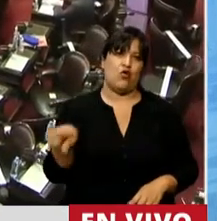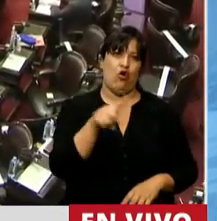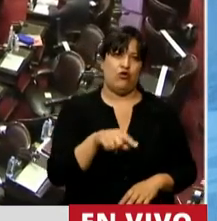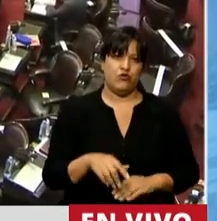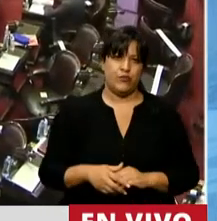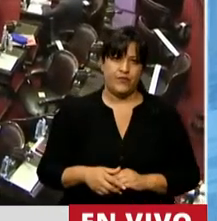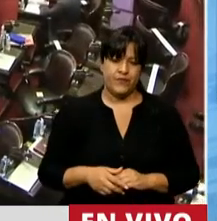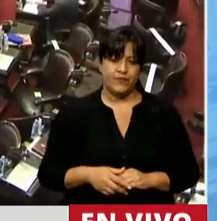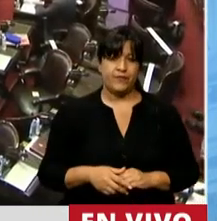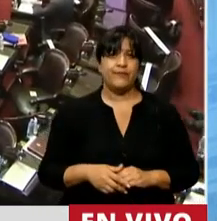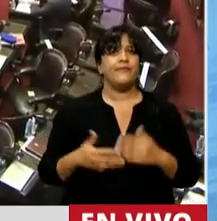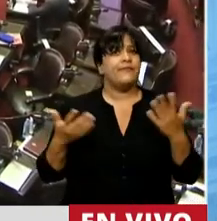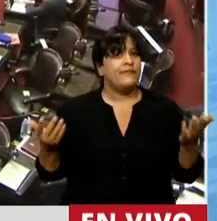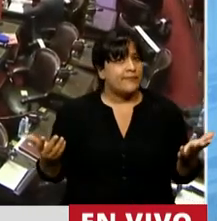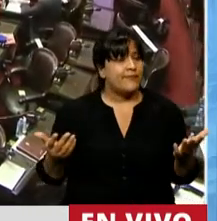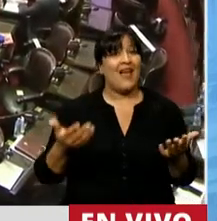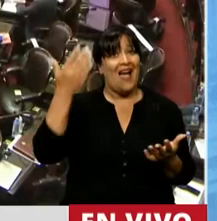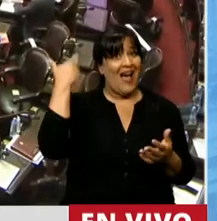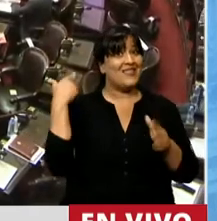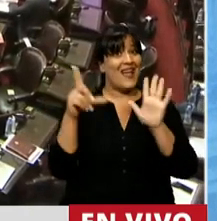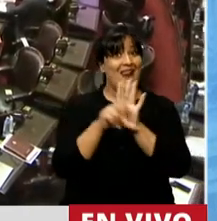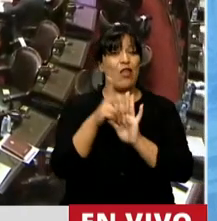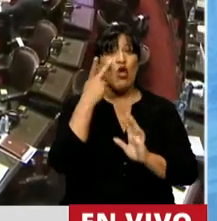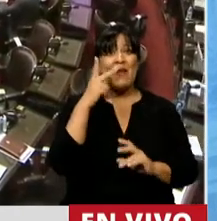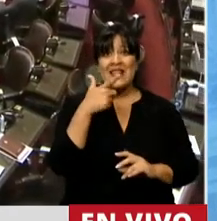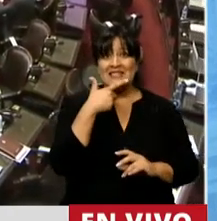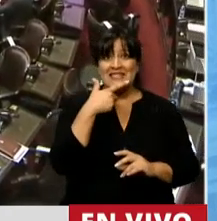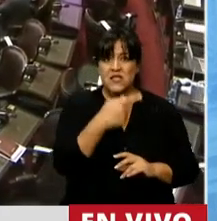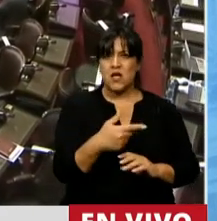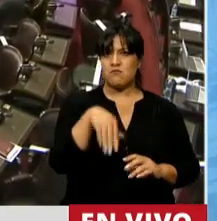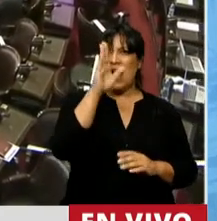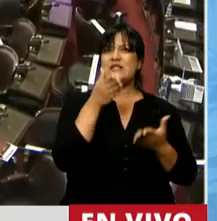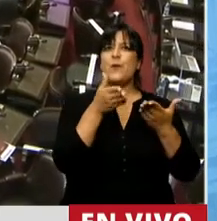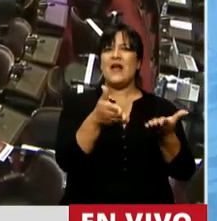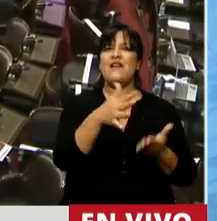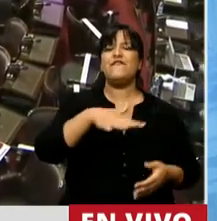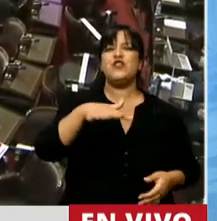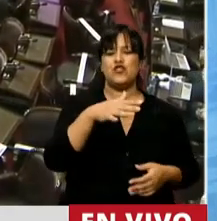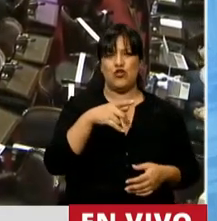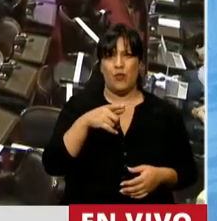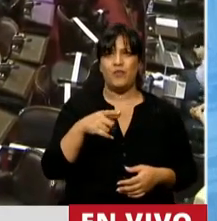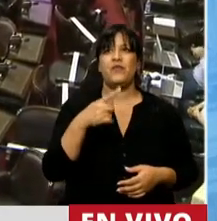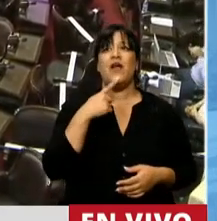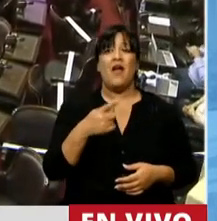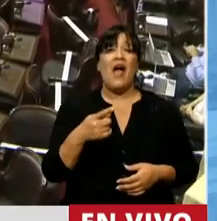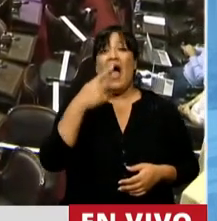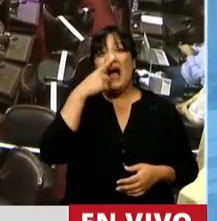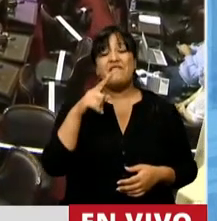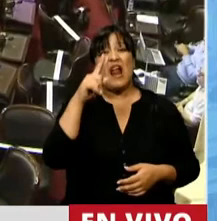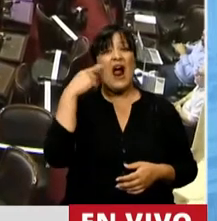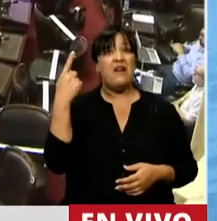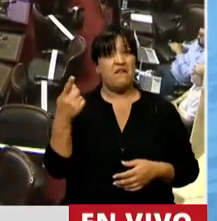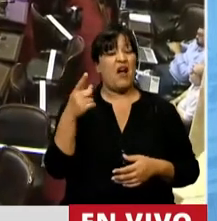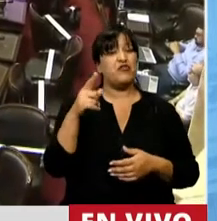Mire, señor presidente, tan beneficiosa era esa ley para los jubilados que lo primero que hizo el presidente Alberto Fernández fue dejarla sin efecto.